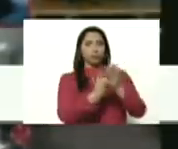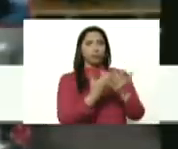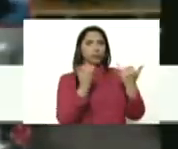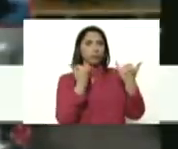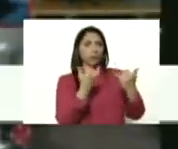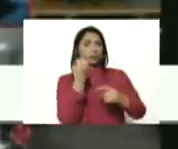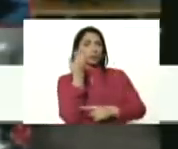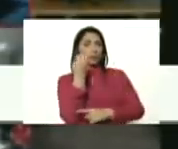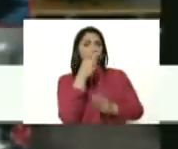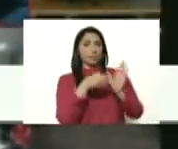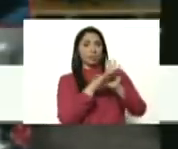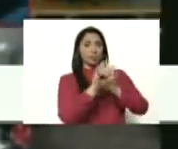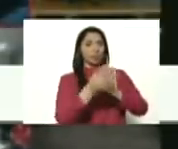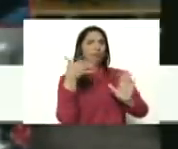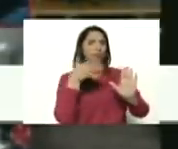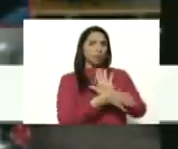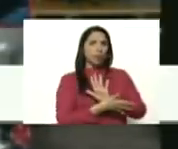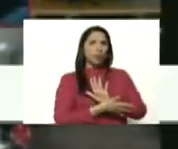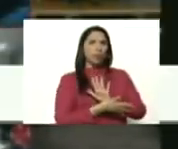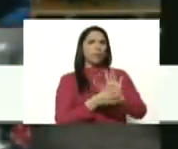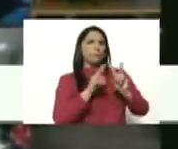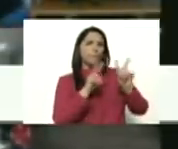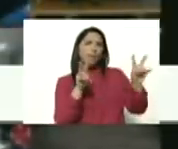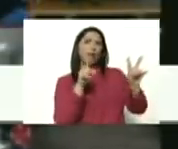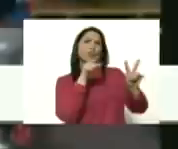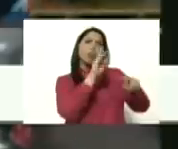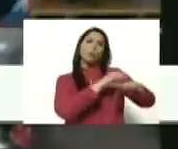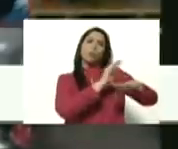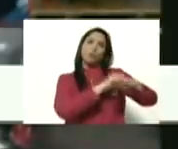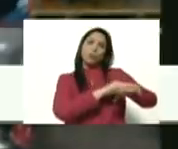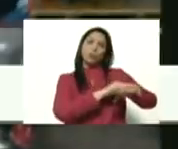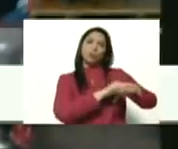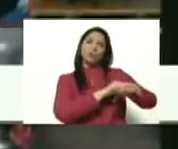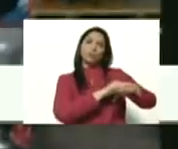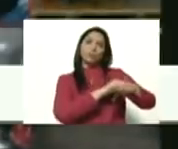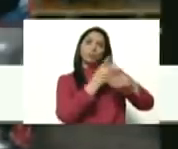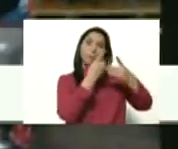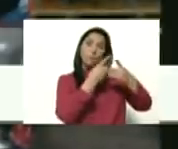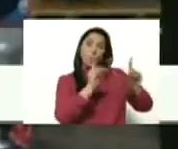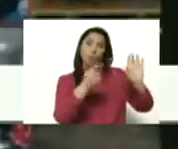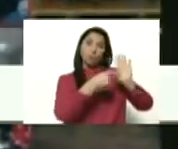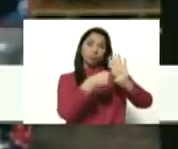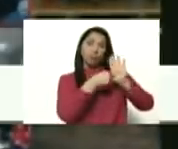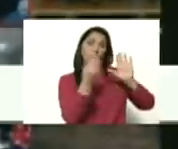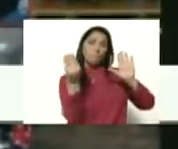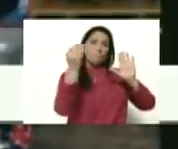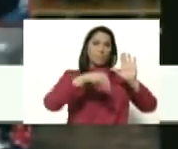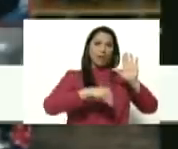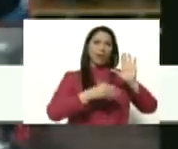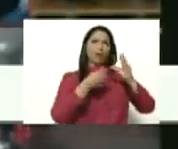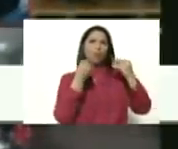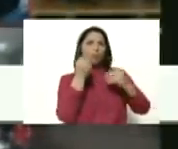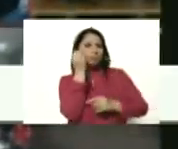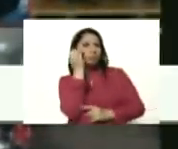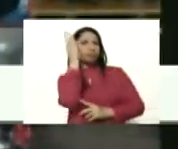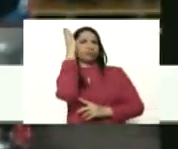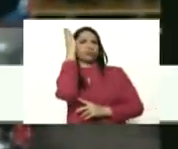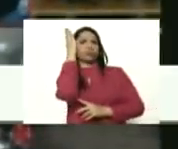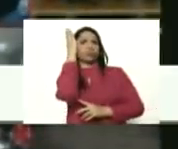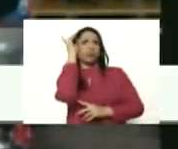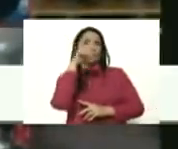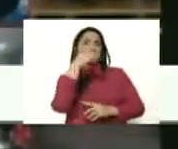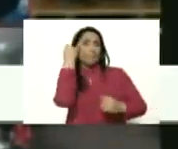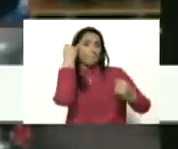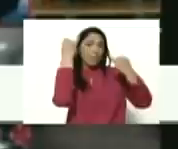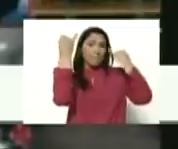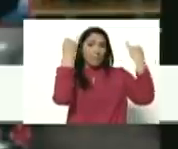Nacional Constituyente, que trajo la paz, que usted convocó en una demostración más de sagacidad y de